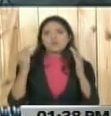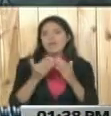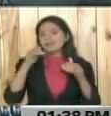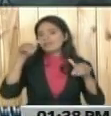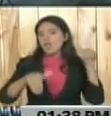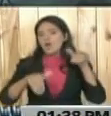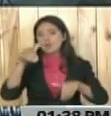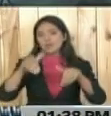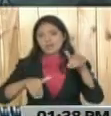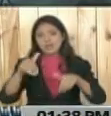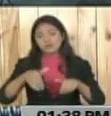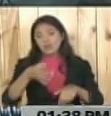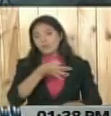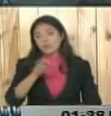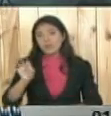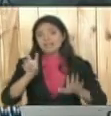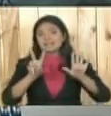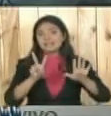votación con el